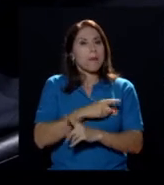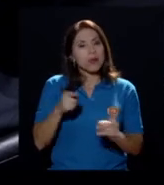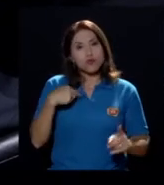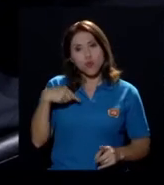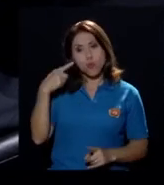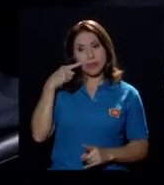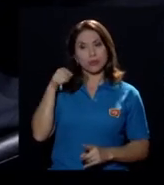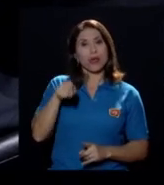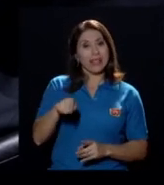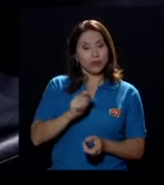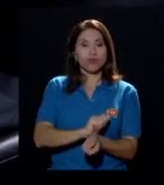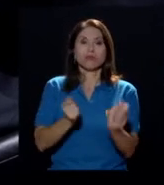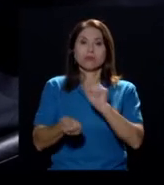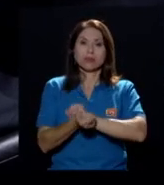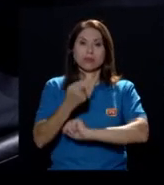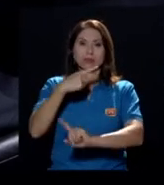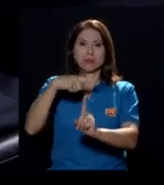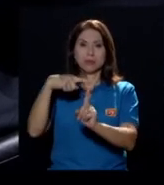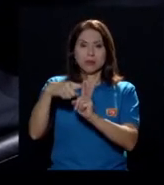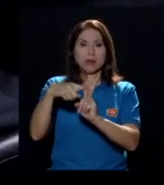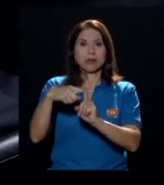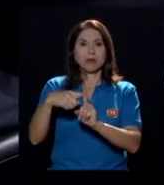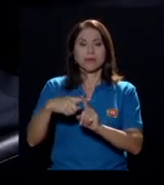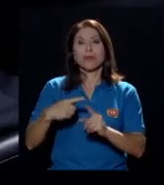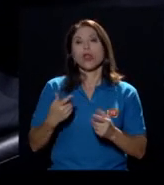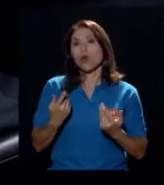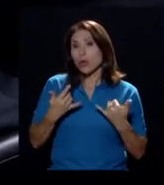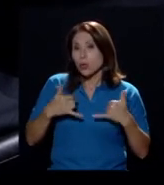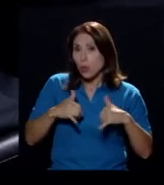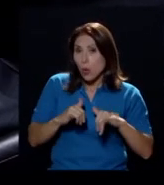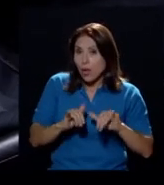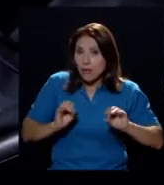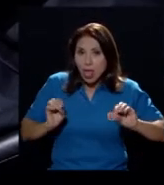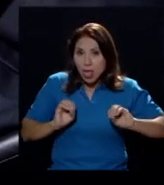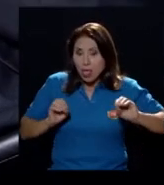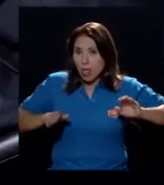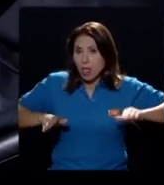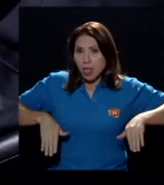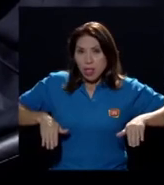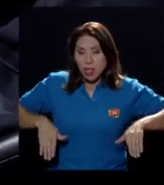positivo. Lo que no se ha logrado, y eso es lo que el estudio en